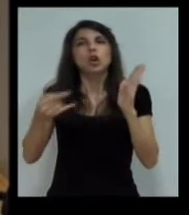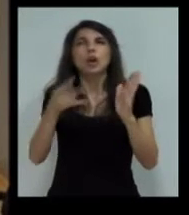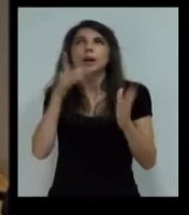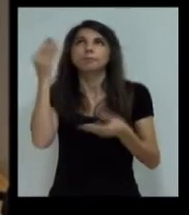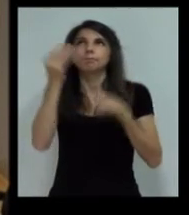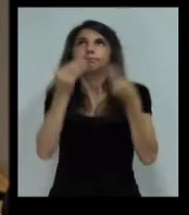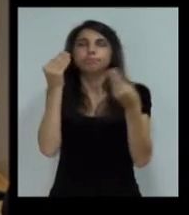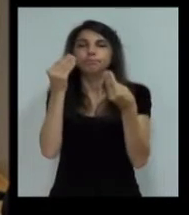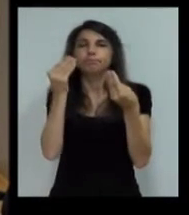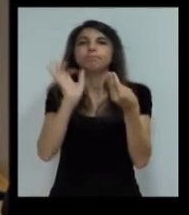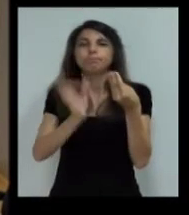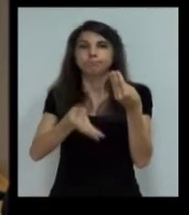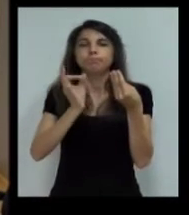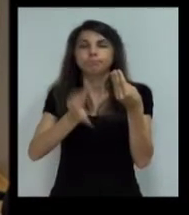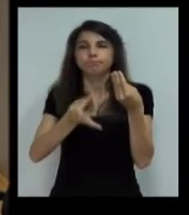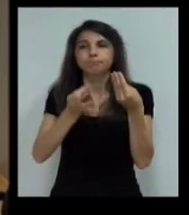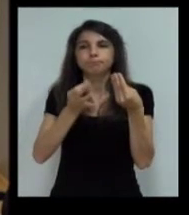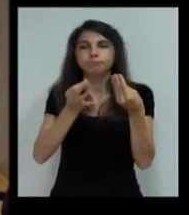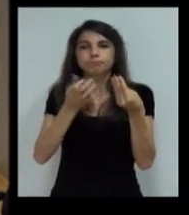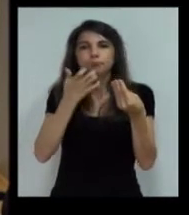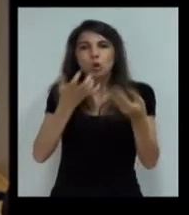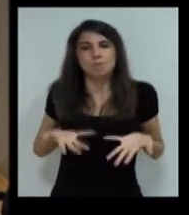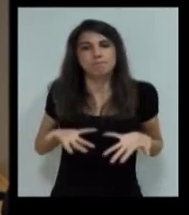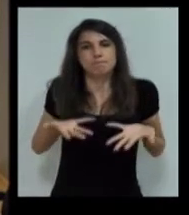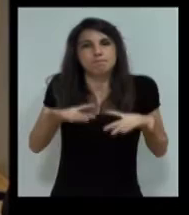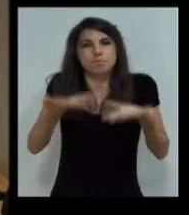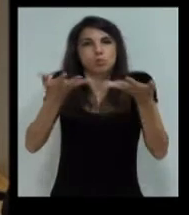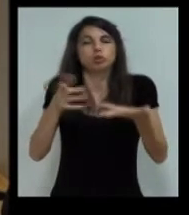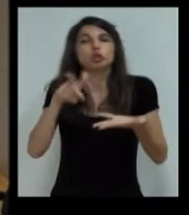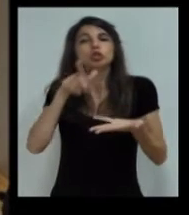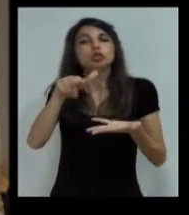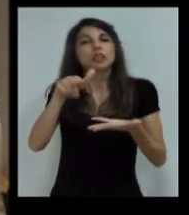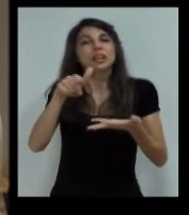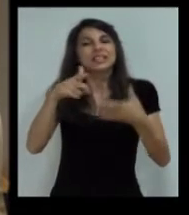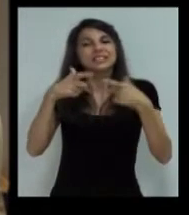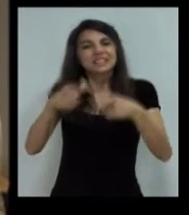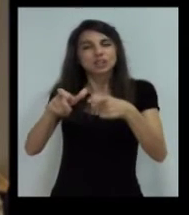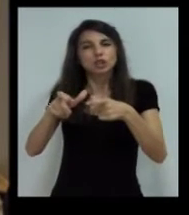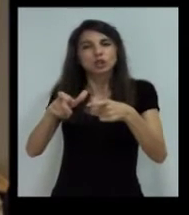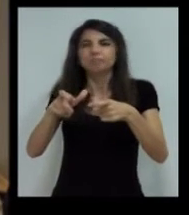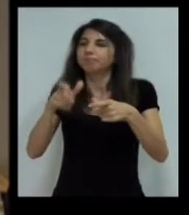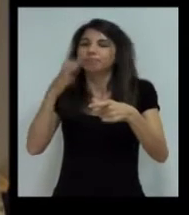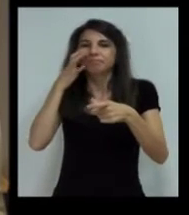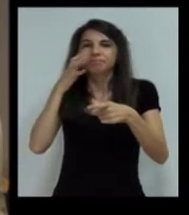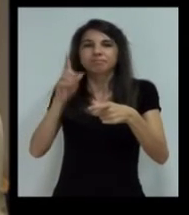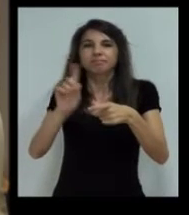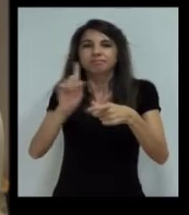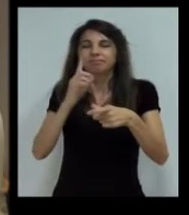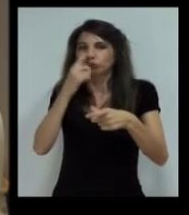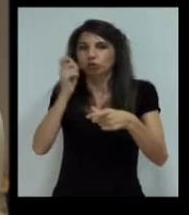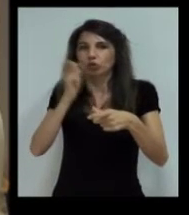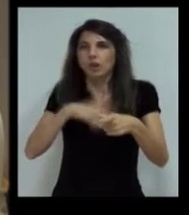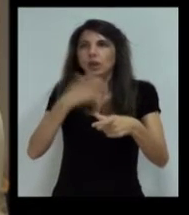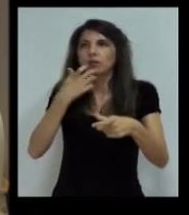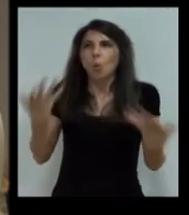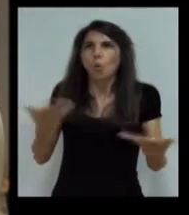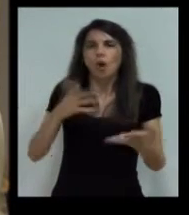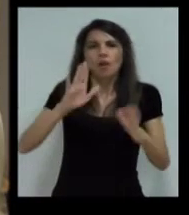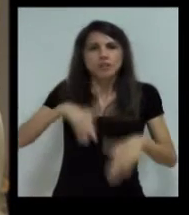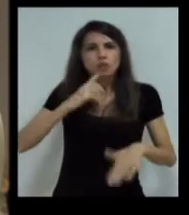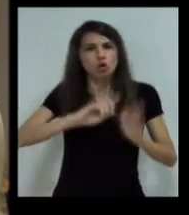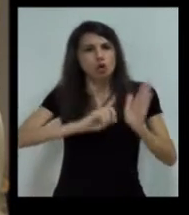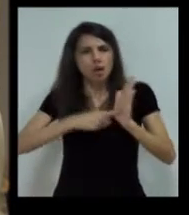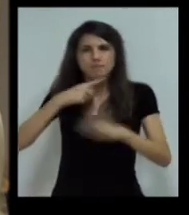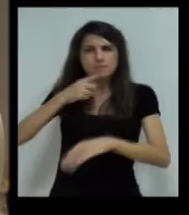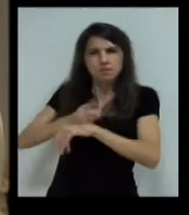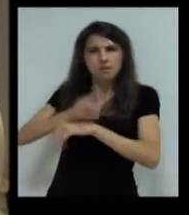que los diversos impulsos que ha habido en el sector no son interoperables. Y yo tengo, pues voy a hacer por ley que lo sea. No, esto no se